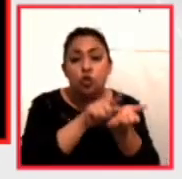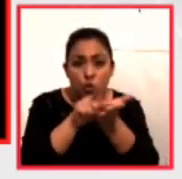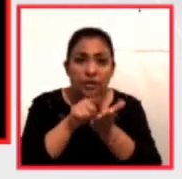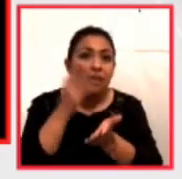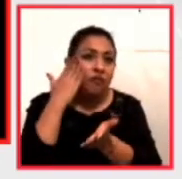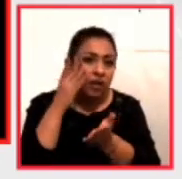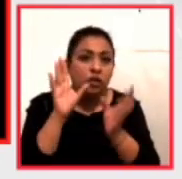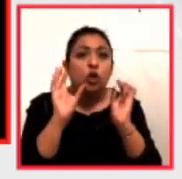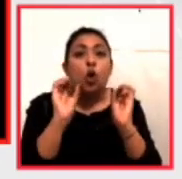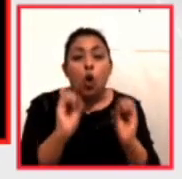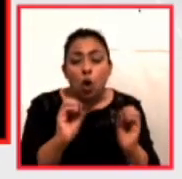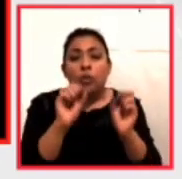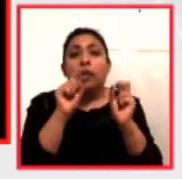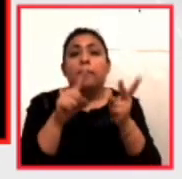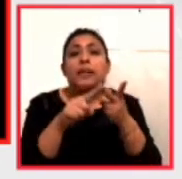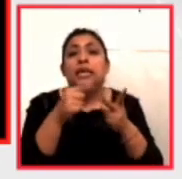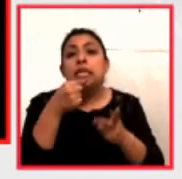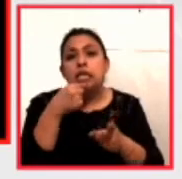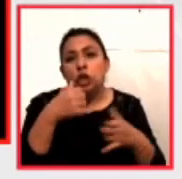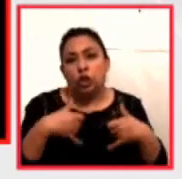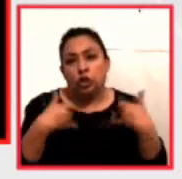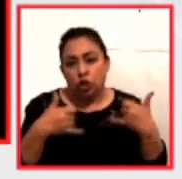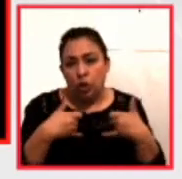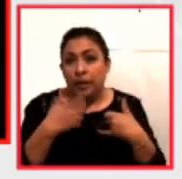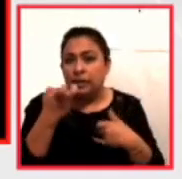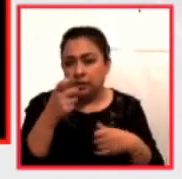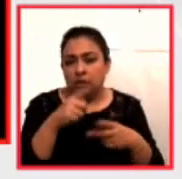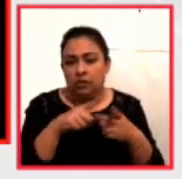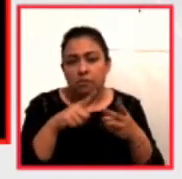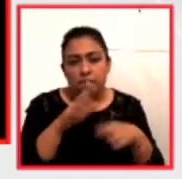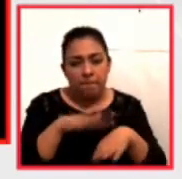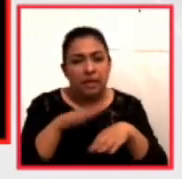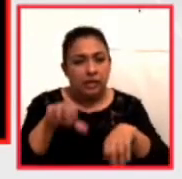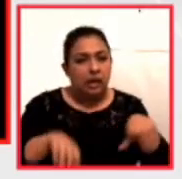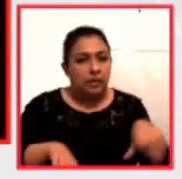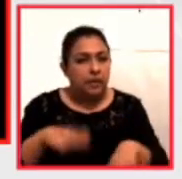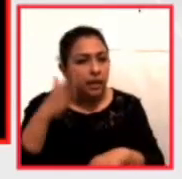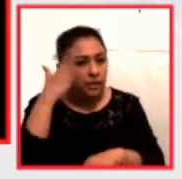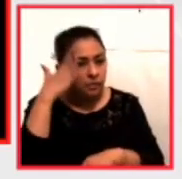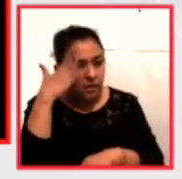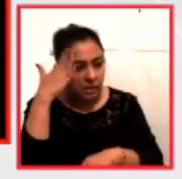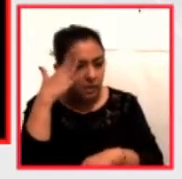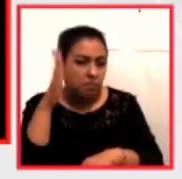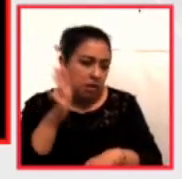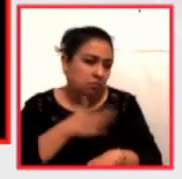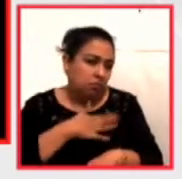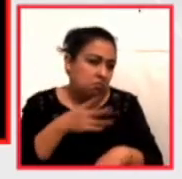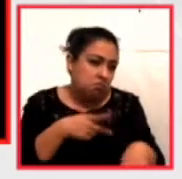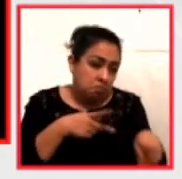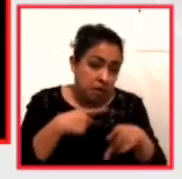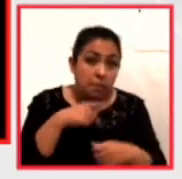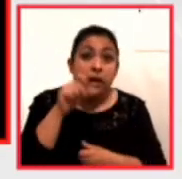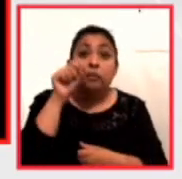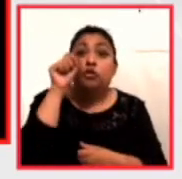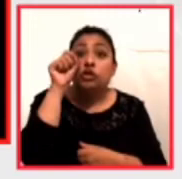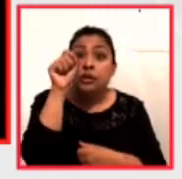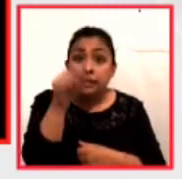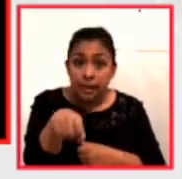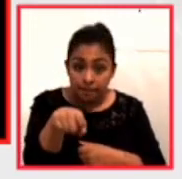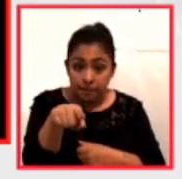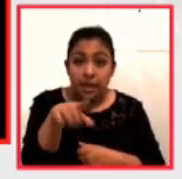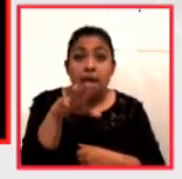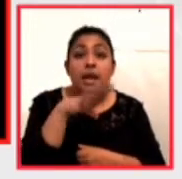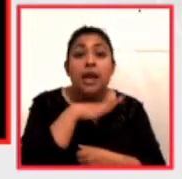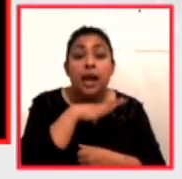de obras niños y jóvenes. Esas son primordialmente las actividades que tenemos planeadas. Además de ello, vamos